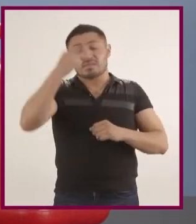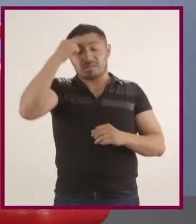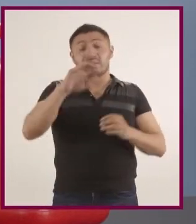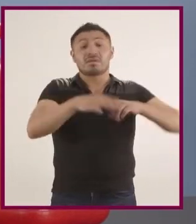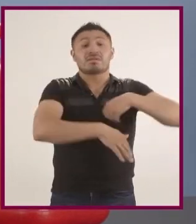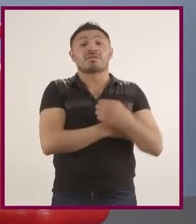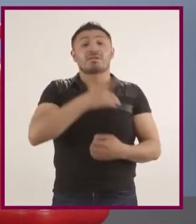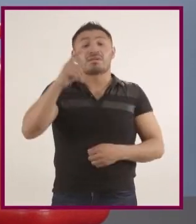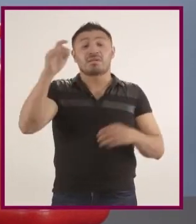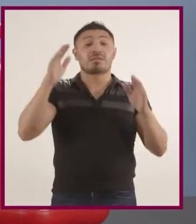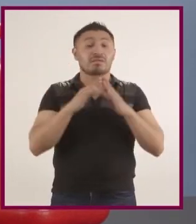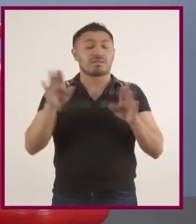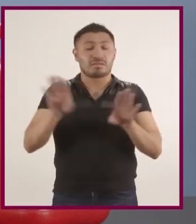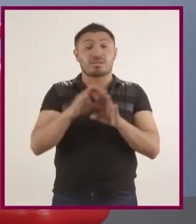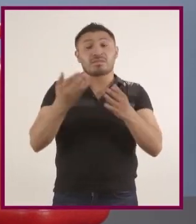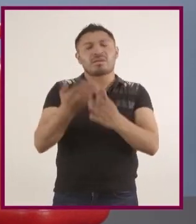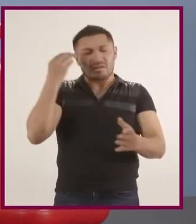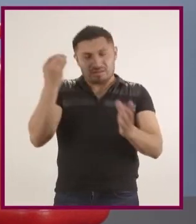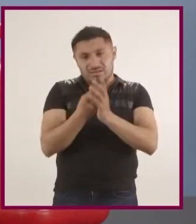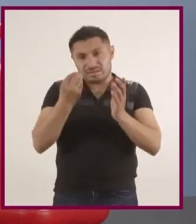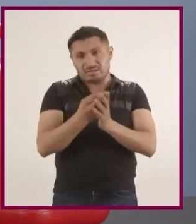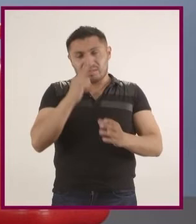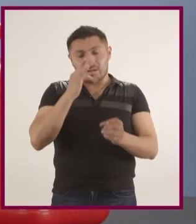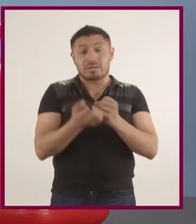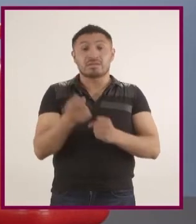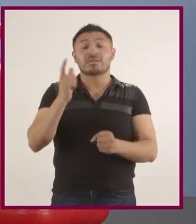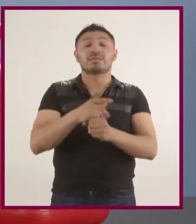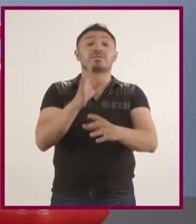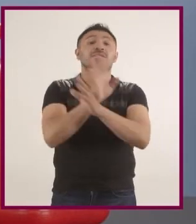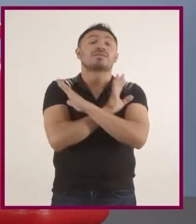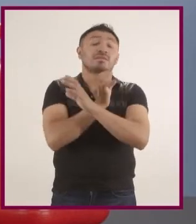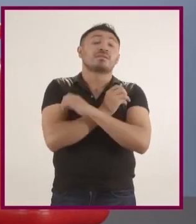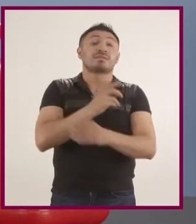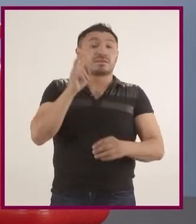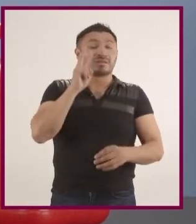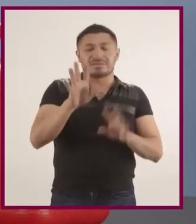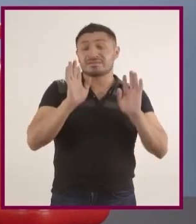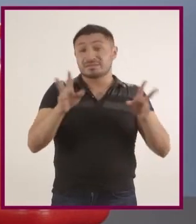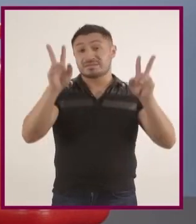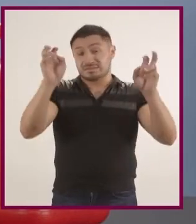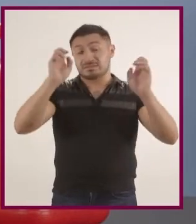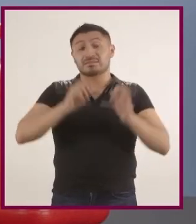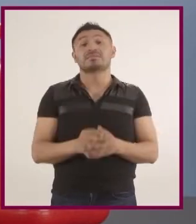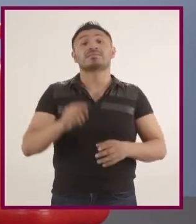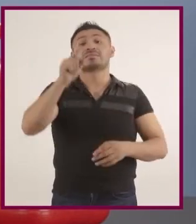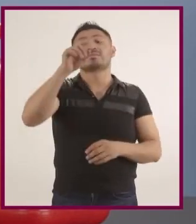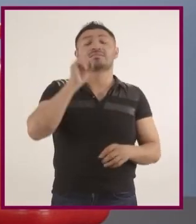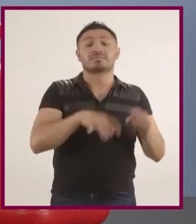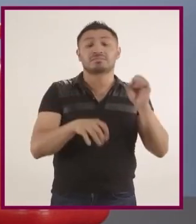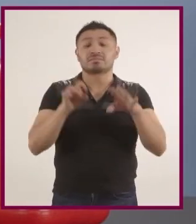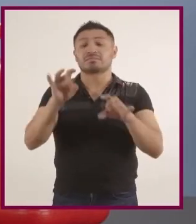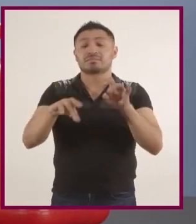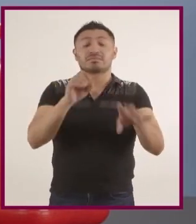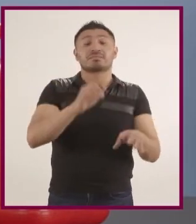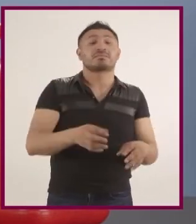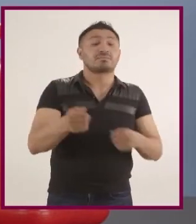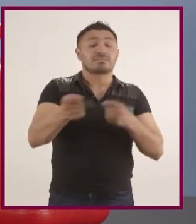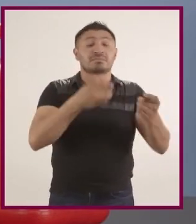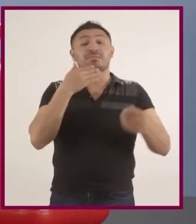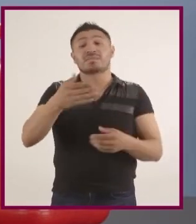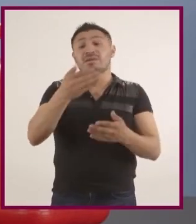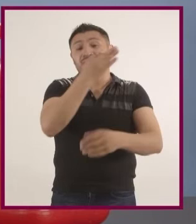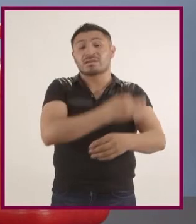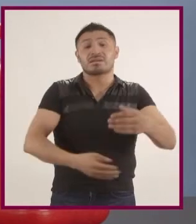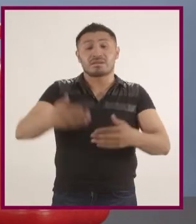casa como lo que vimos en uno de nuestros programas de responsabilidad social cívica y ética regar con moderación y en la tarde una